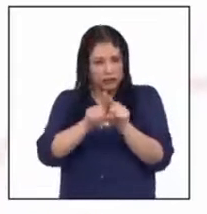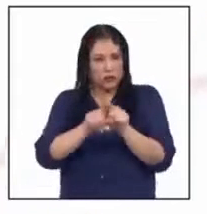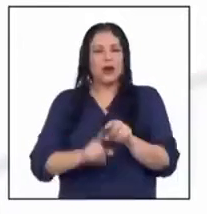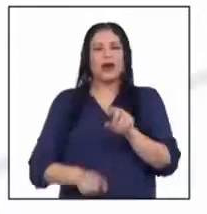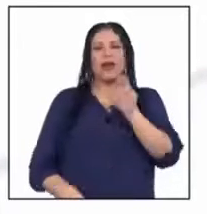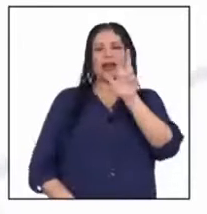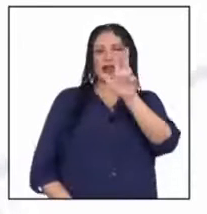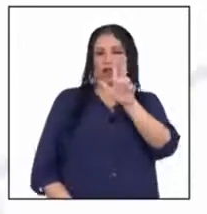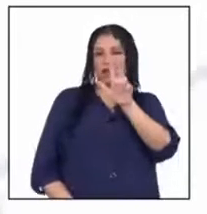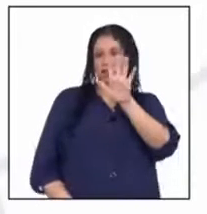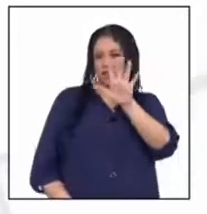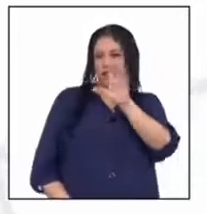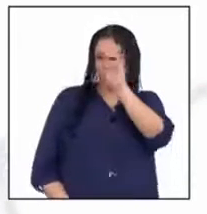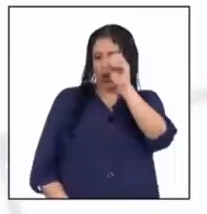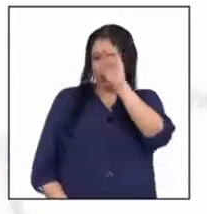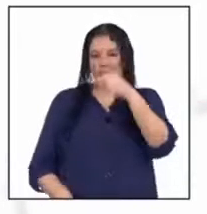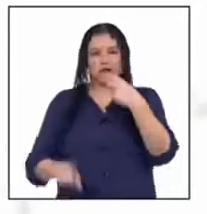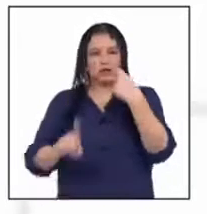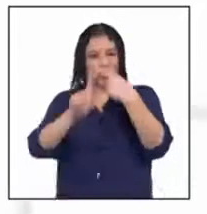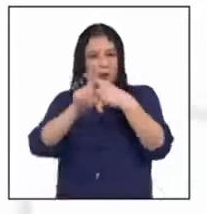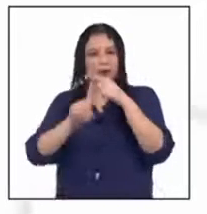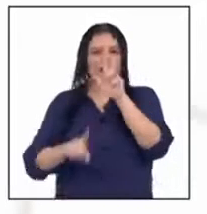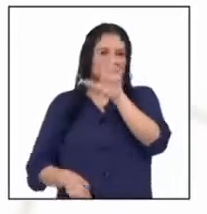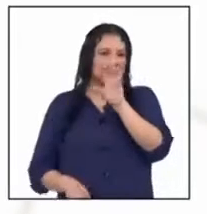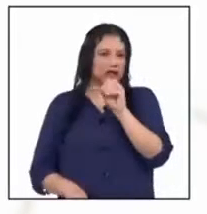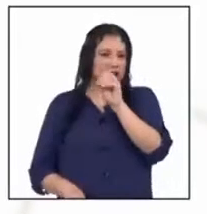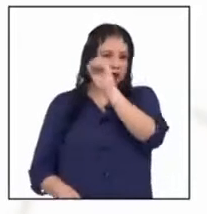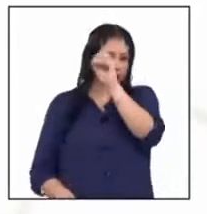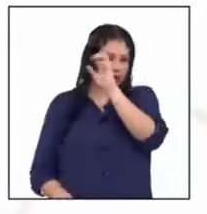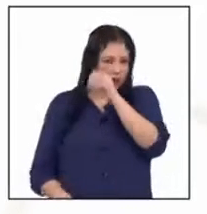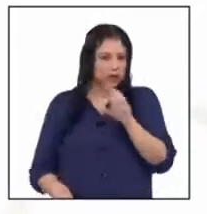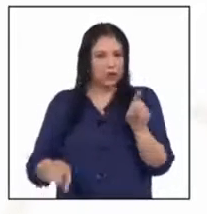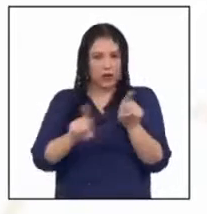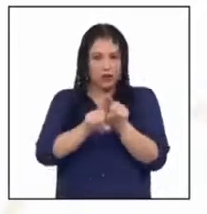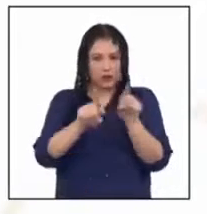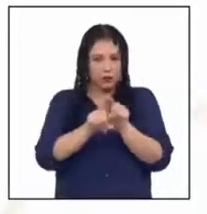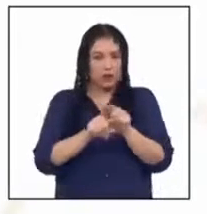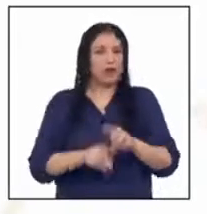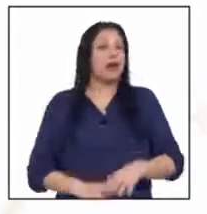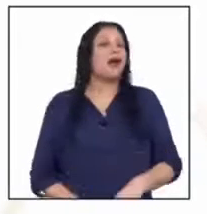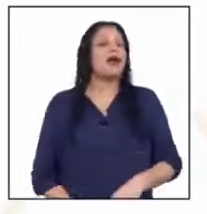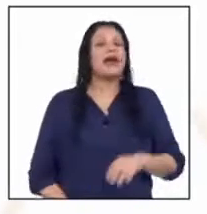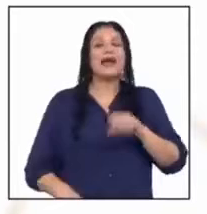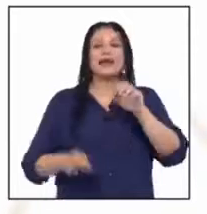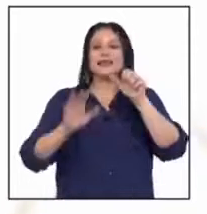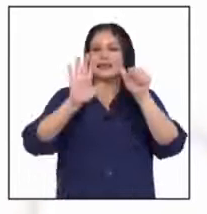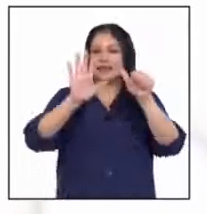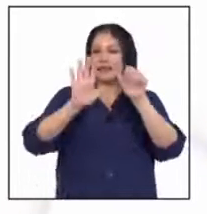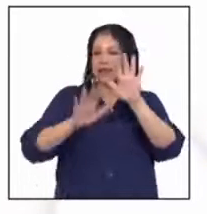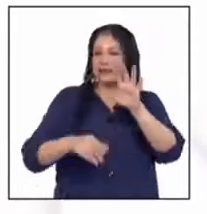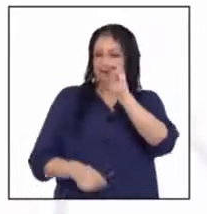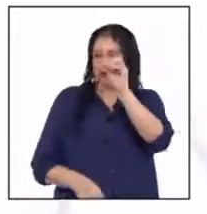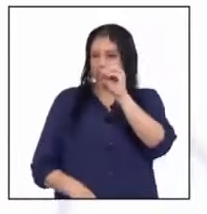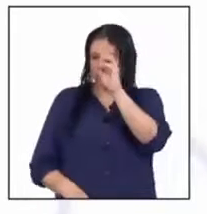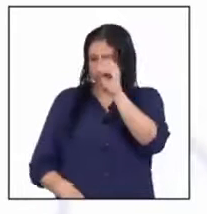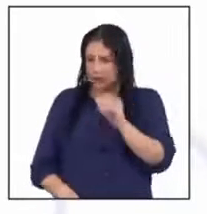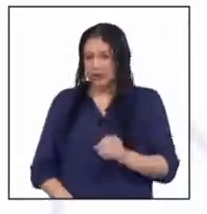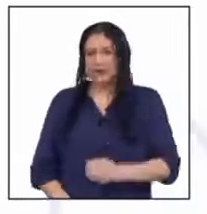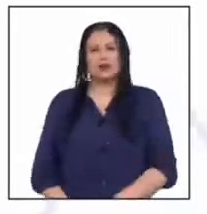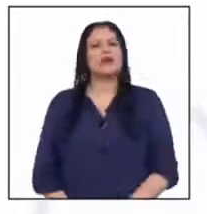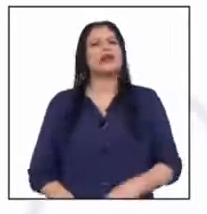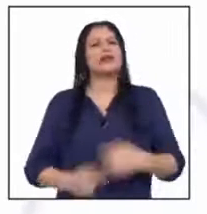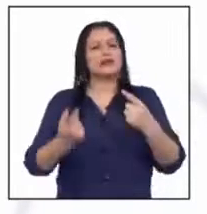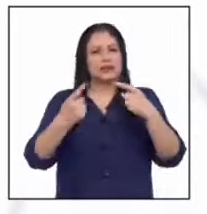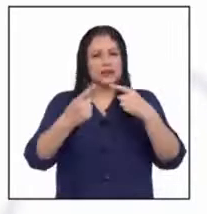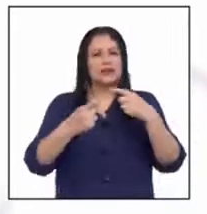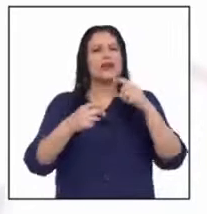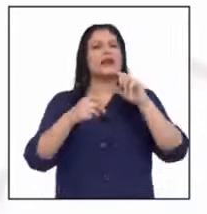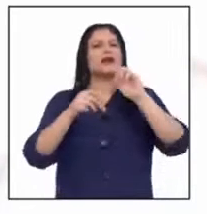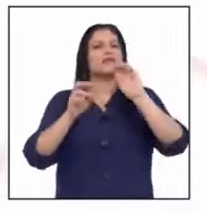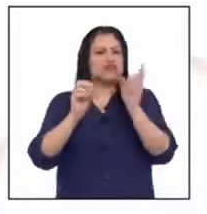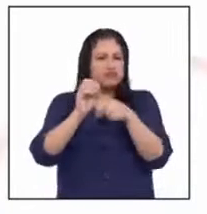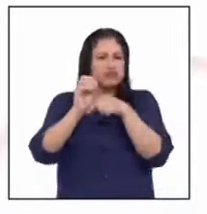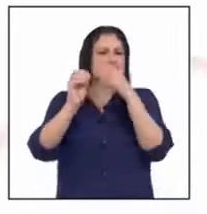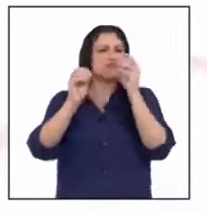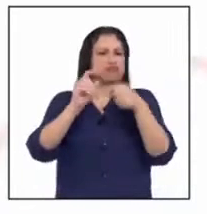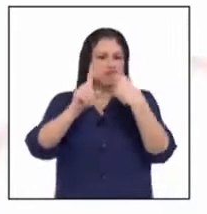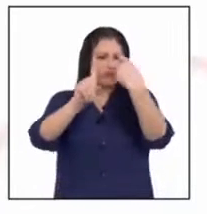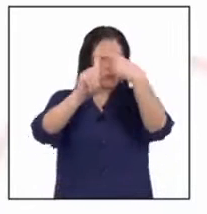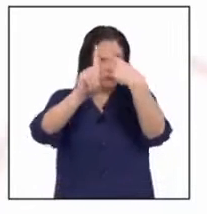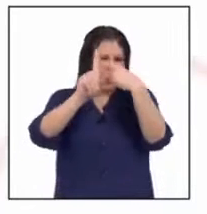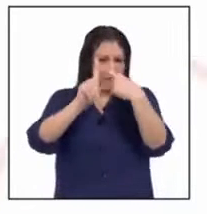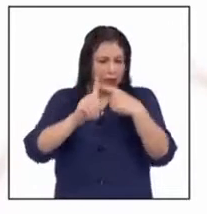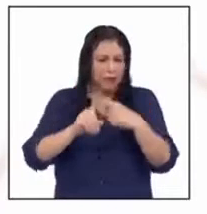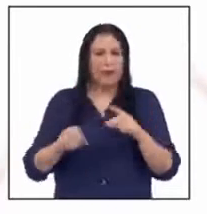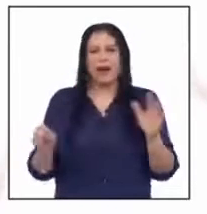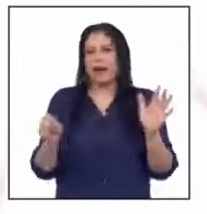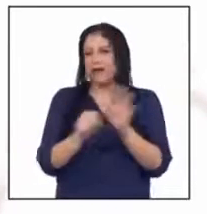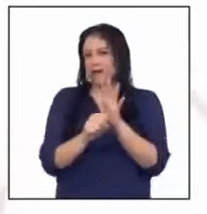a 35% más 30% igual a 65%. Y así sucesivamente hasta